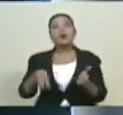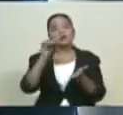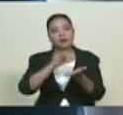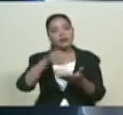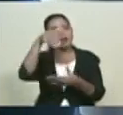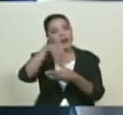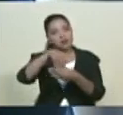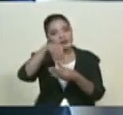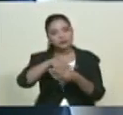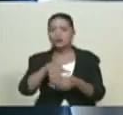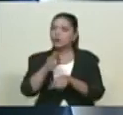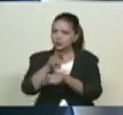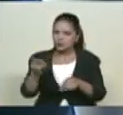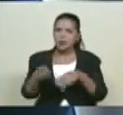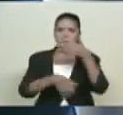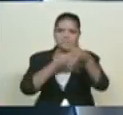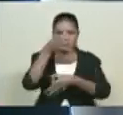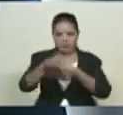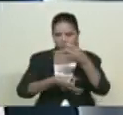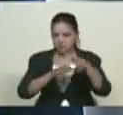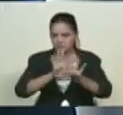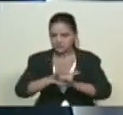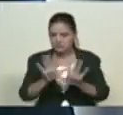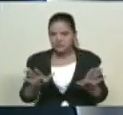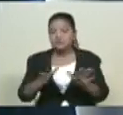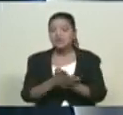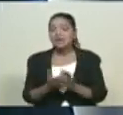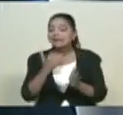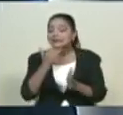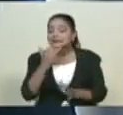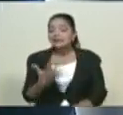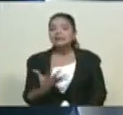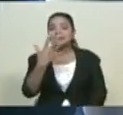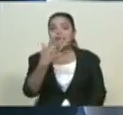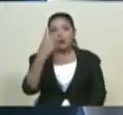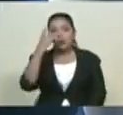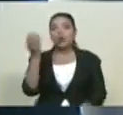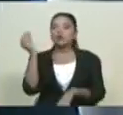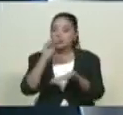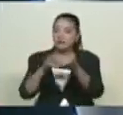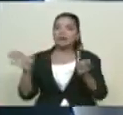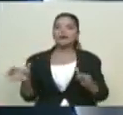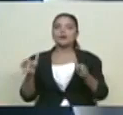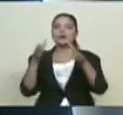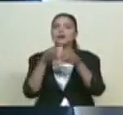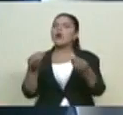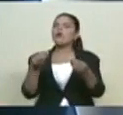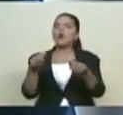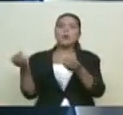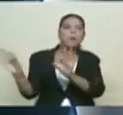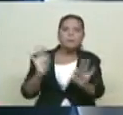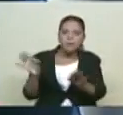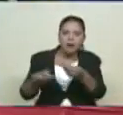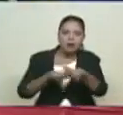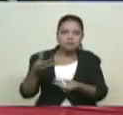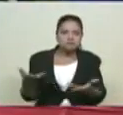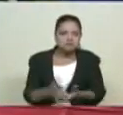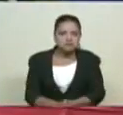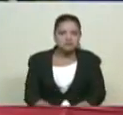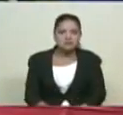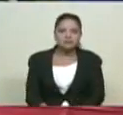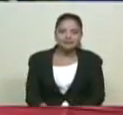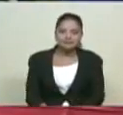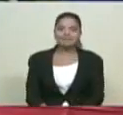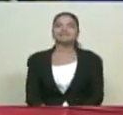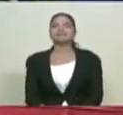bien, usted lo señalaba, a 5 días de reunirse nuevamente. ¿Cómo van esos preparativos? Bueno,